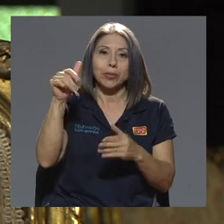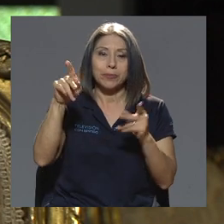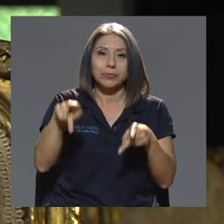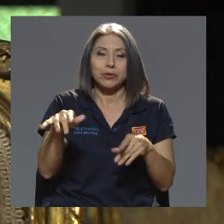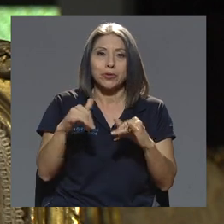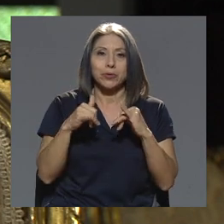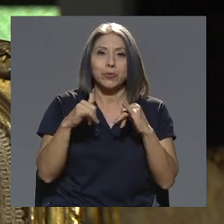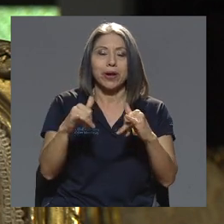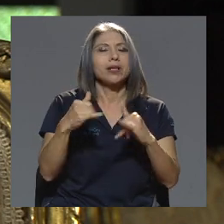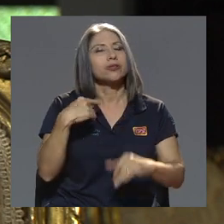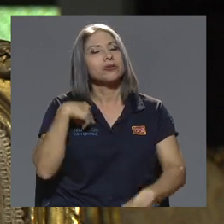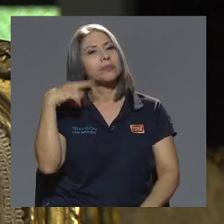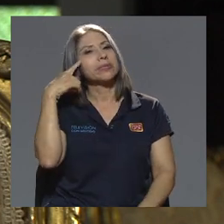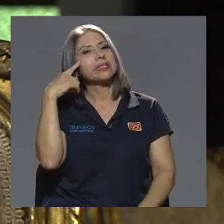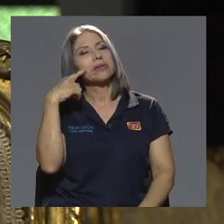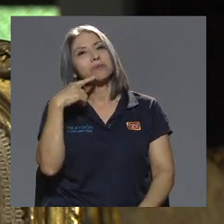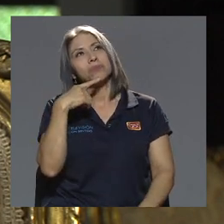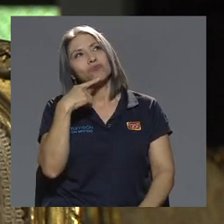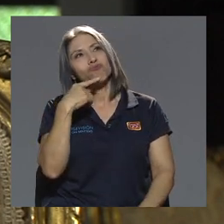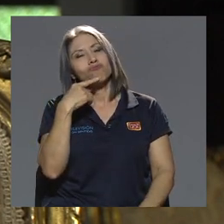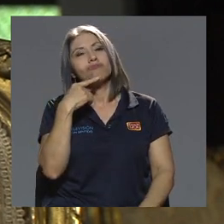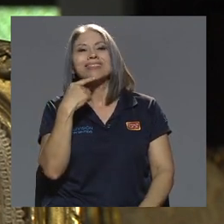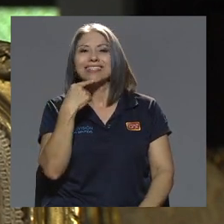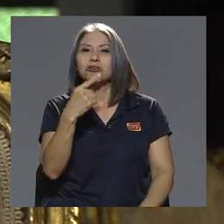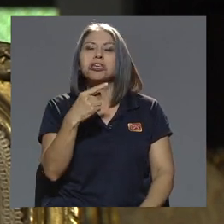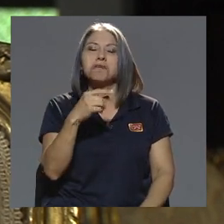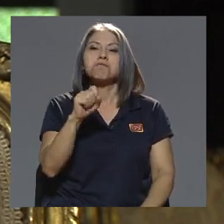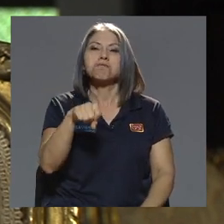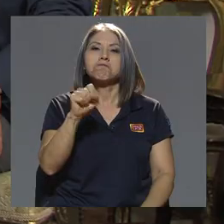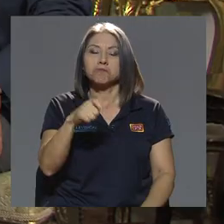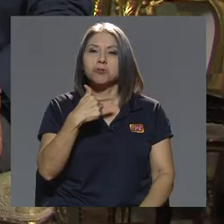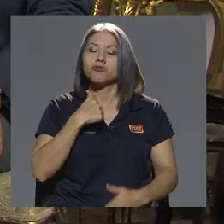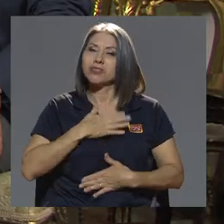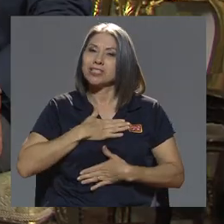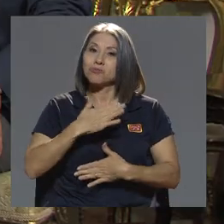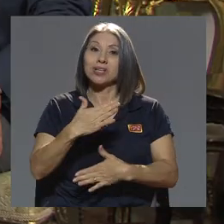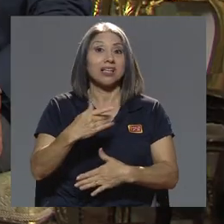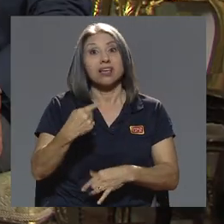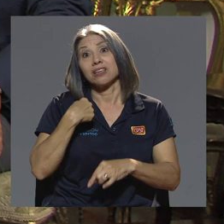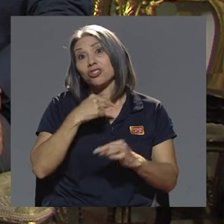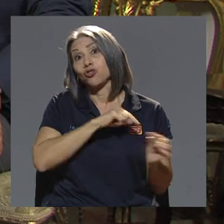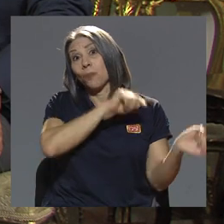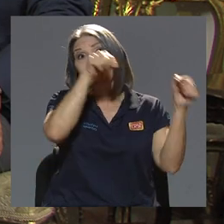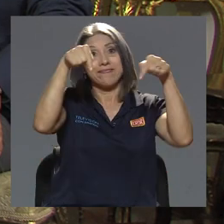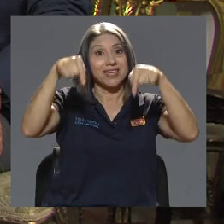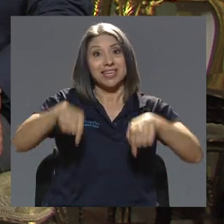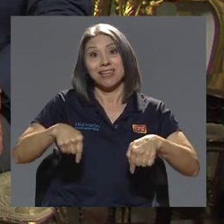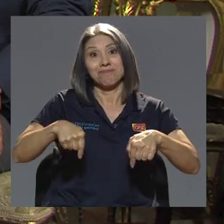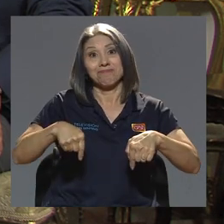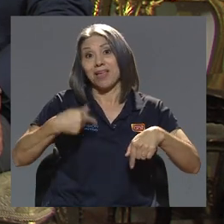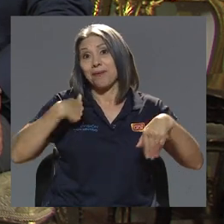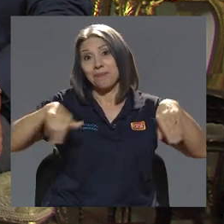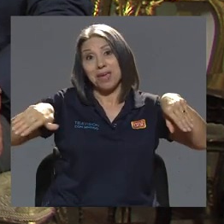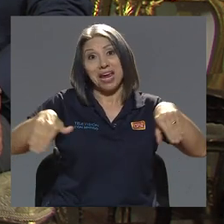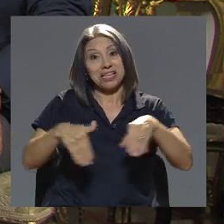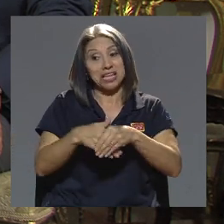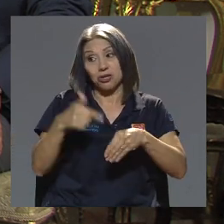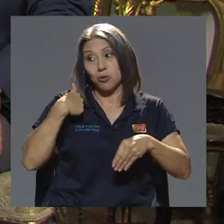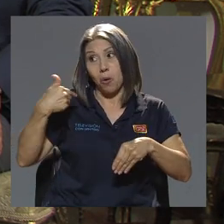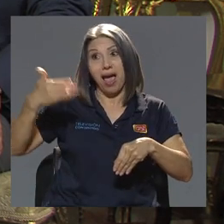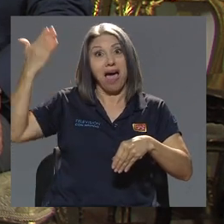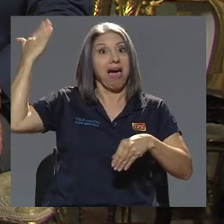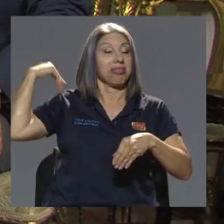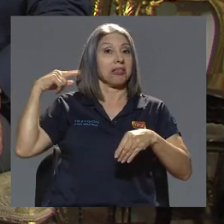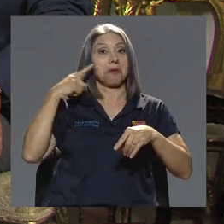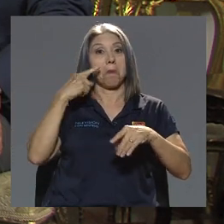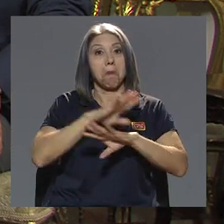pensé y dije, no, estoy dispuesta. Y me vine, me casé sin conocer Costa Rica y me